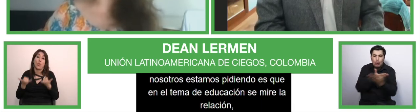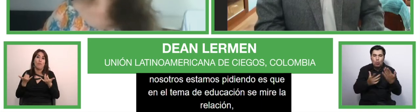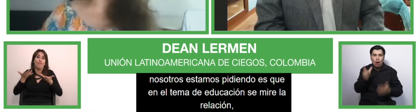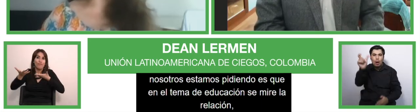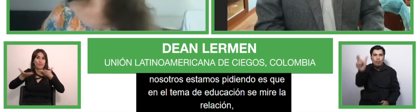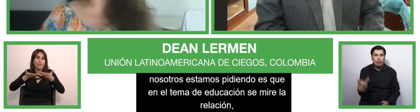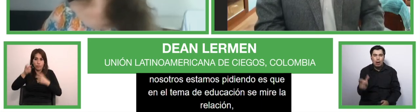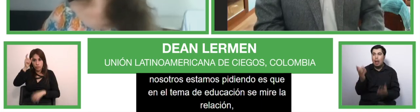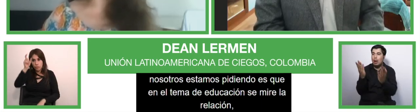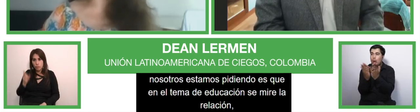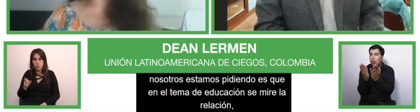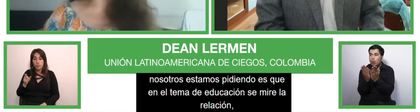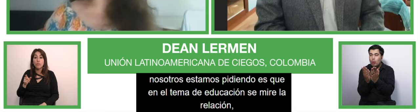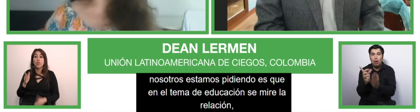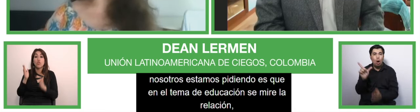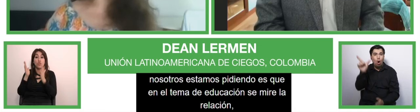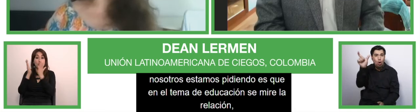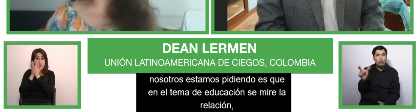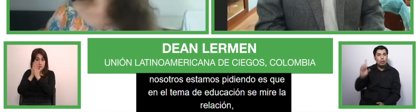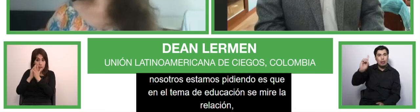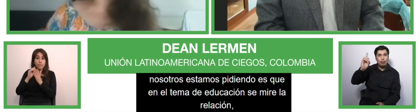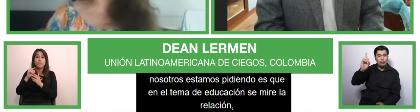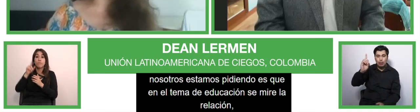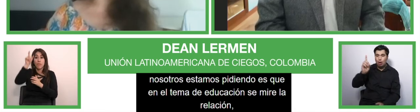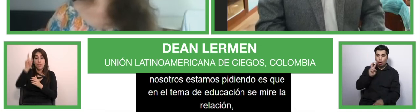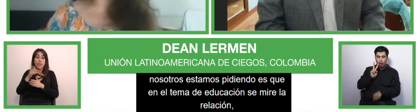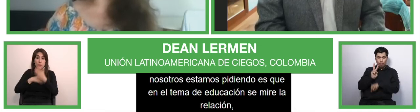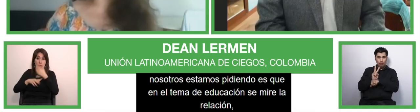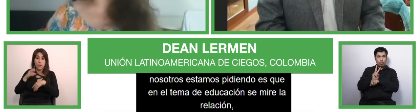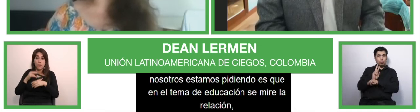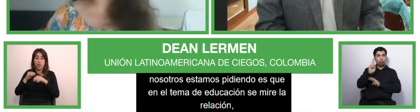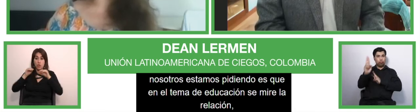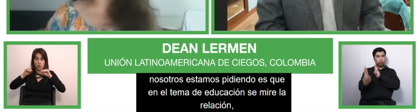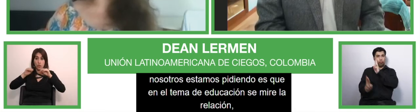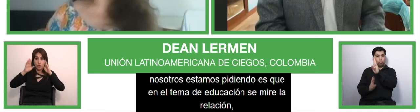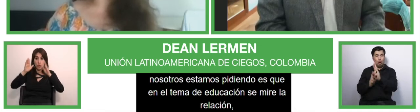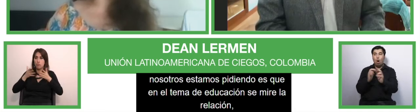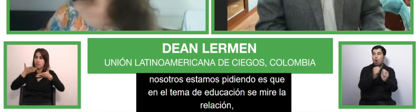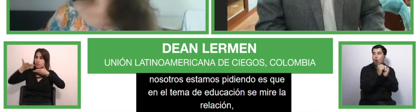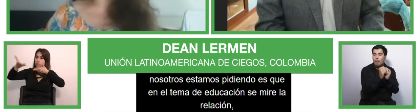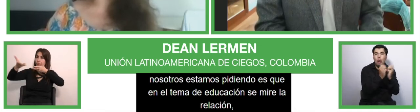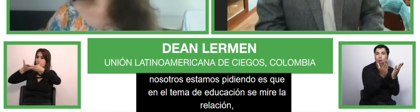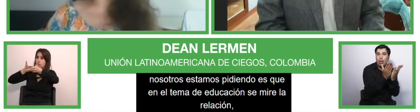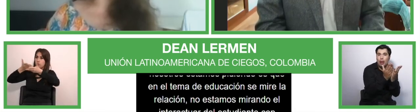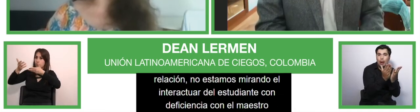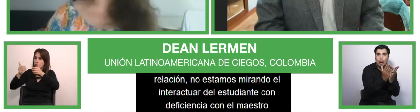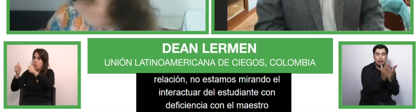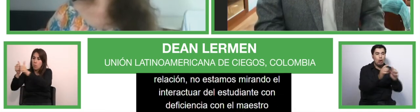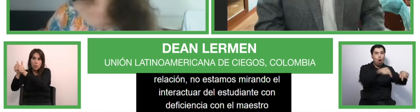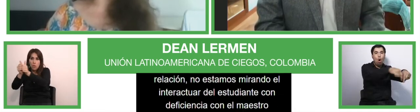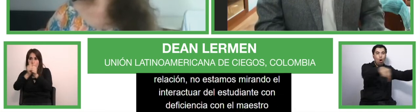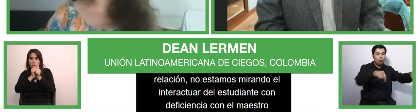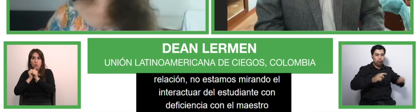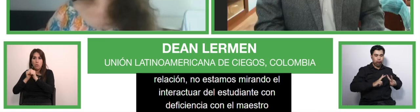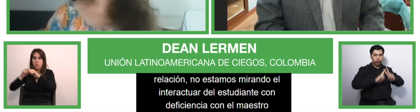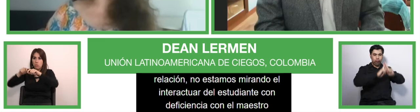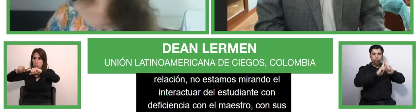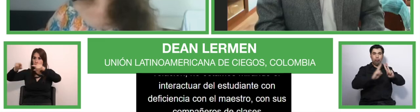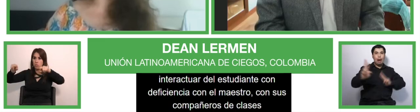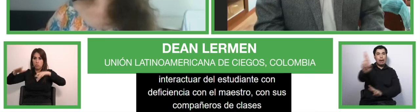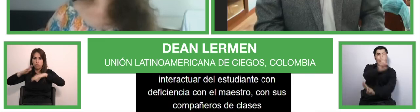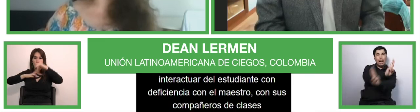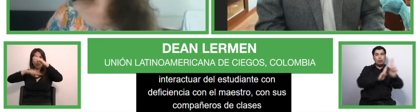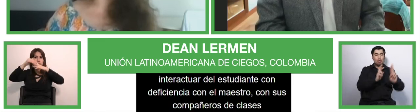con deficiencia, con el maestro, con sus compañeros de clase, con la infraestructura física y con el ecosistema